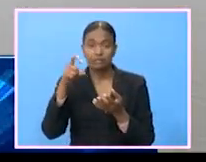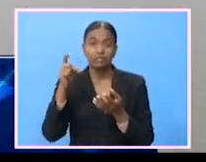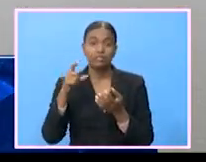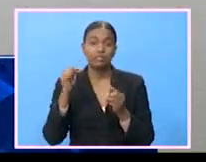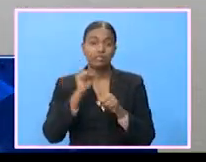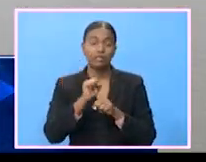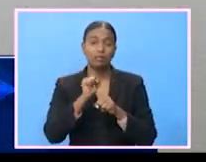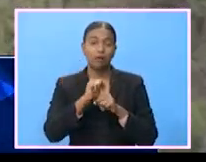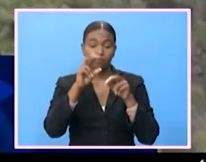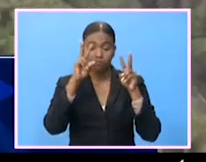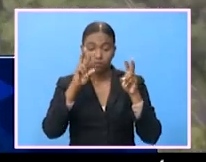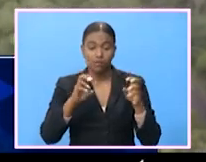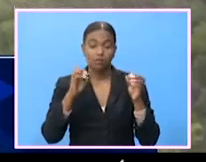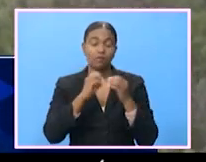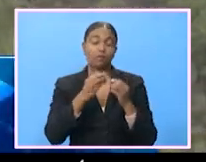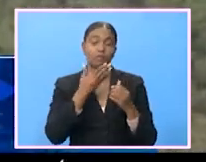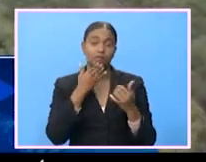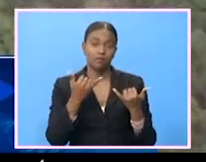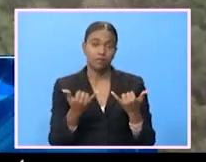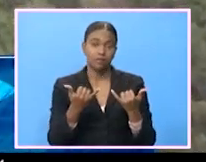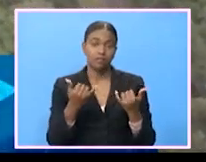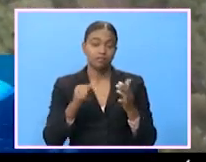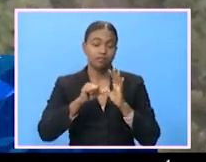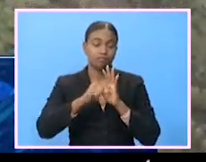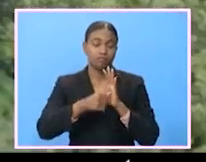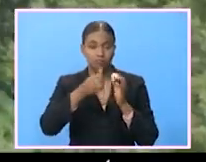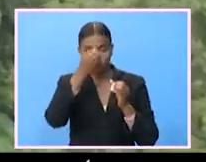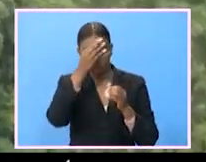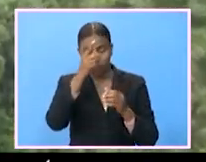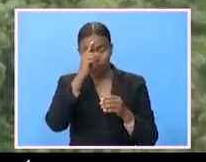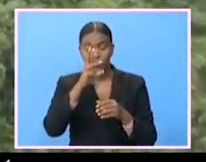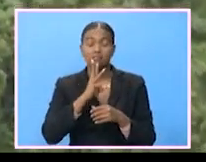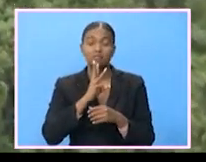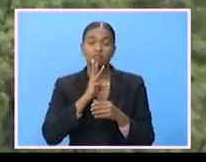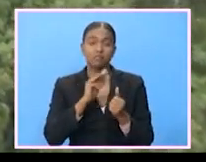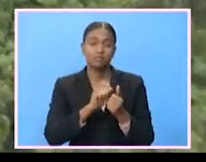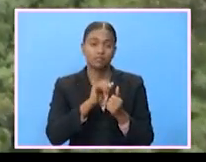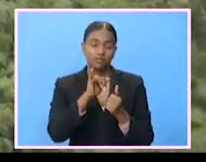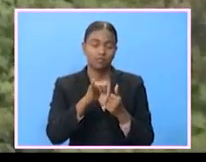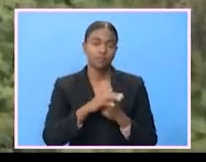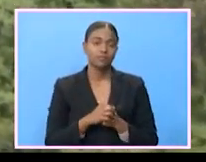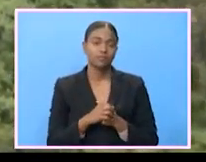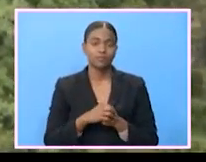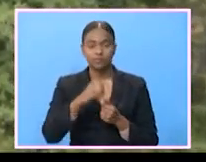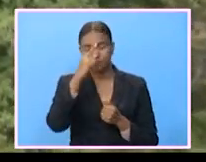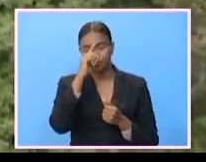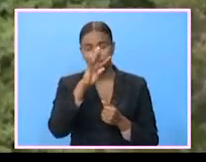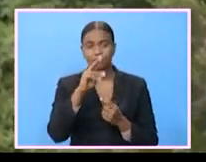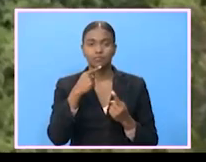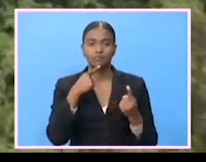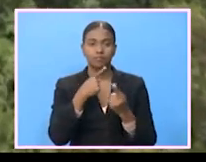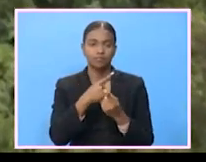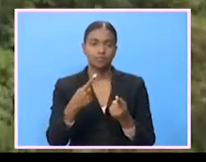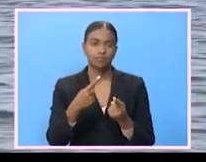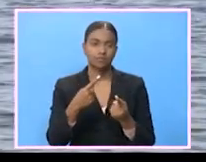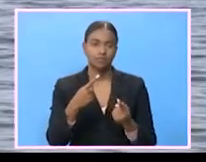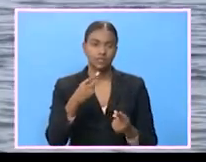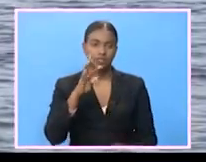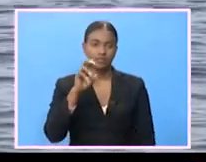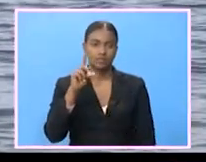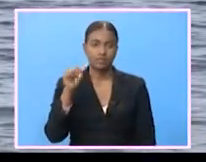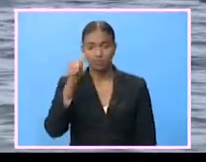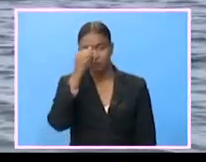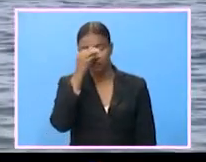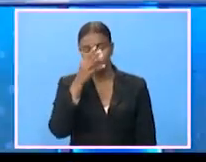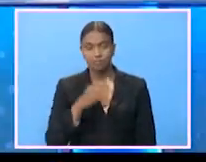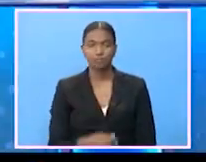una operación bien eficiente, haciendo énfasis en el agua potable y para riego. Para 4RD Noticias, Brenda